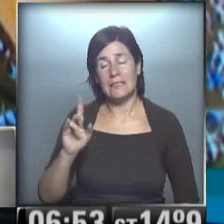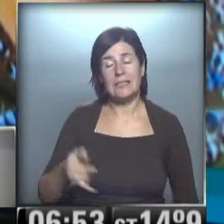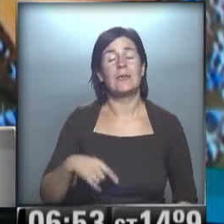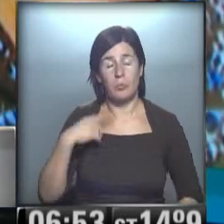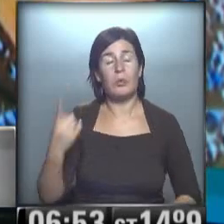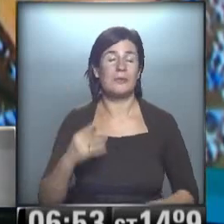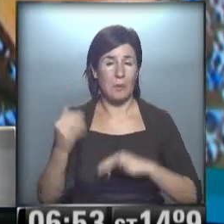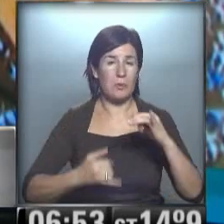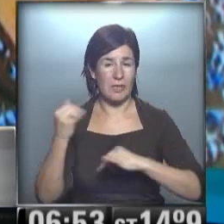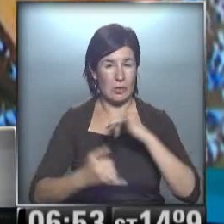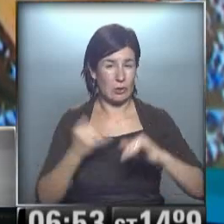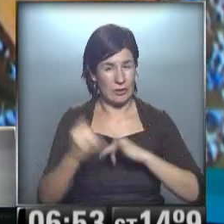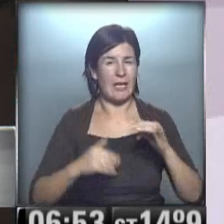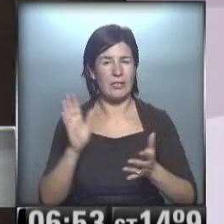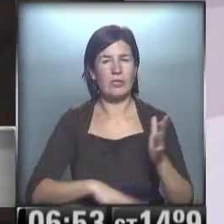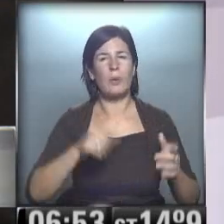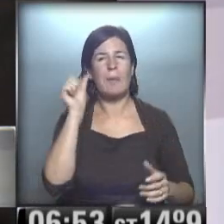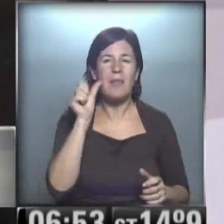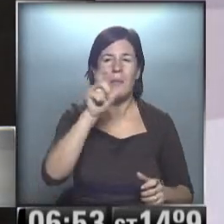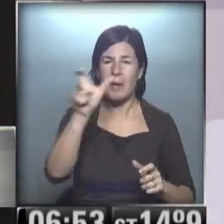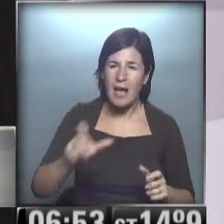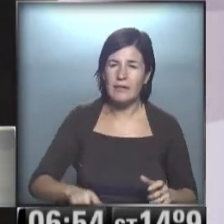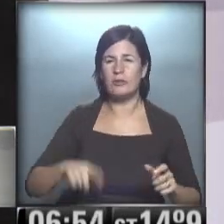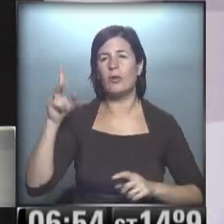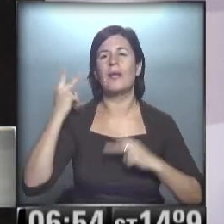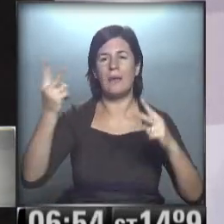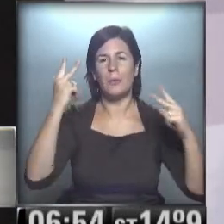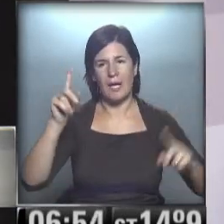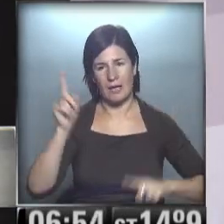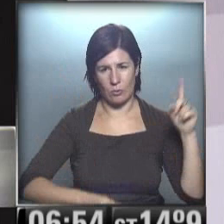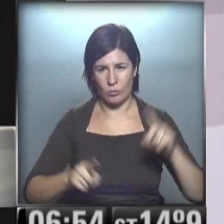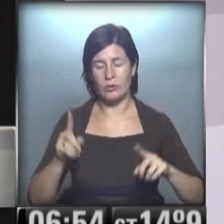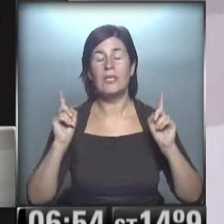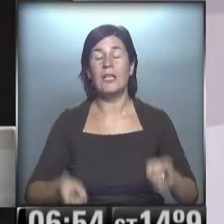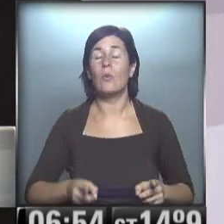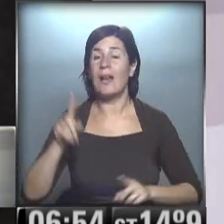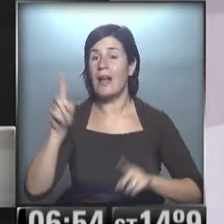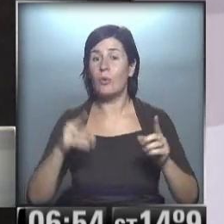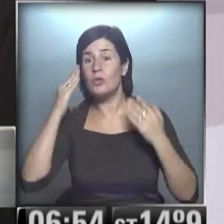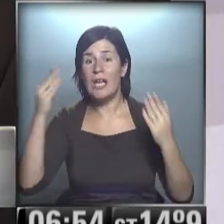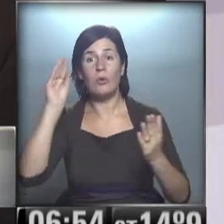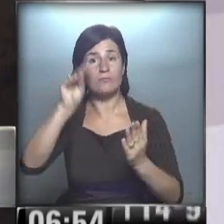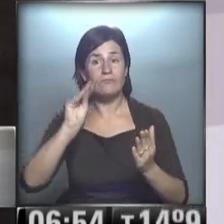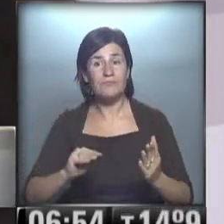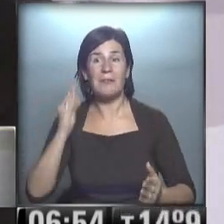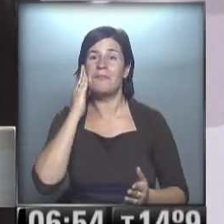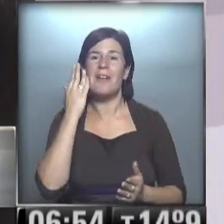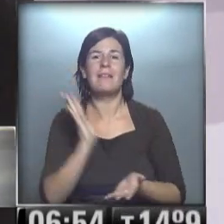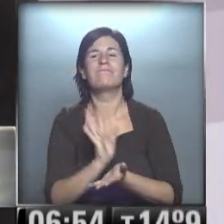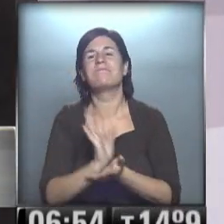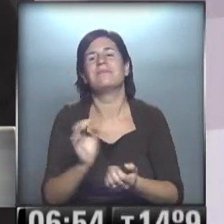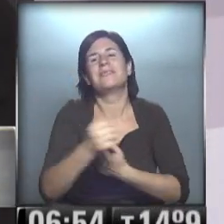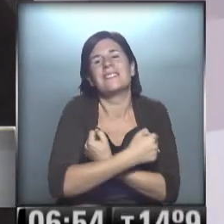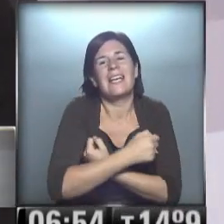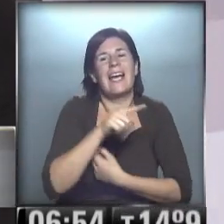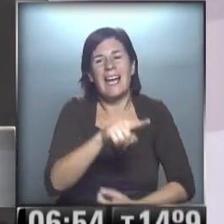en detalle. Dale. En unos segunditos. Muy bien. Mientras tanto, vamos a repasar algunos de los saluditos que cada mañana hacen que sea un mimito, un mimo para